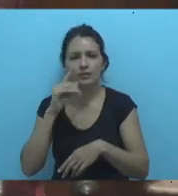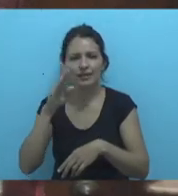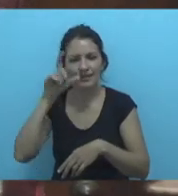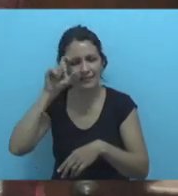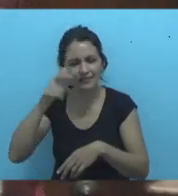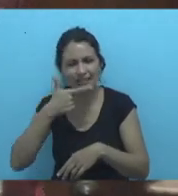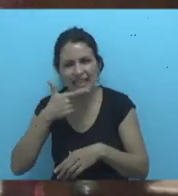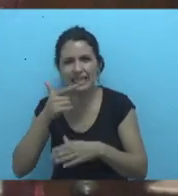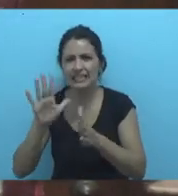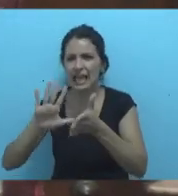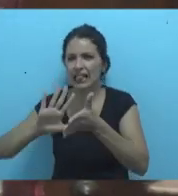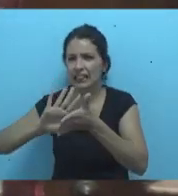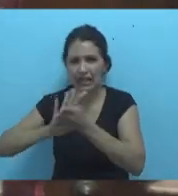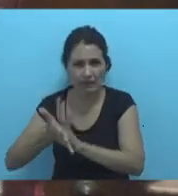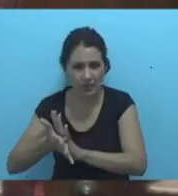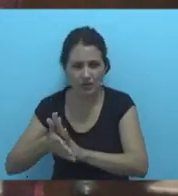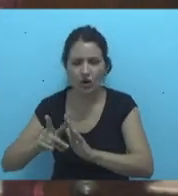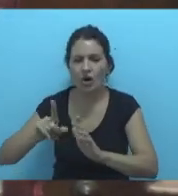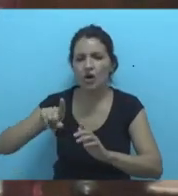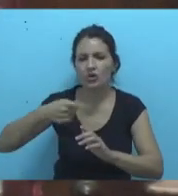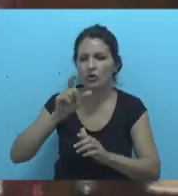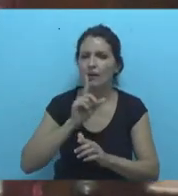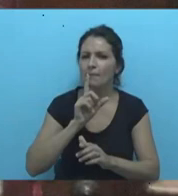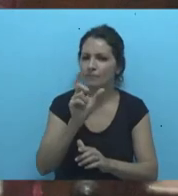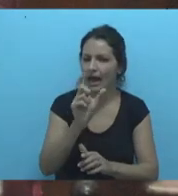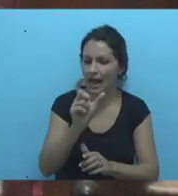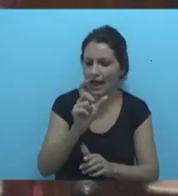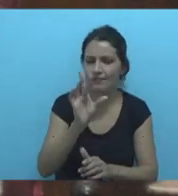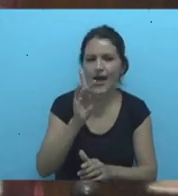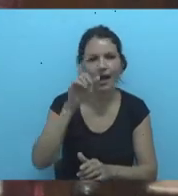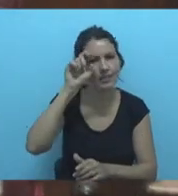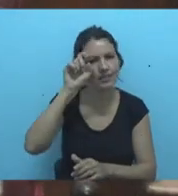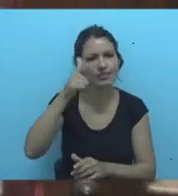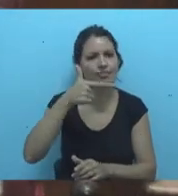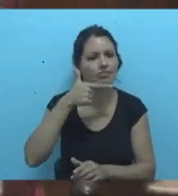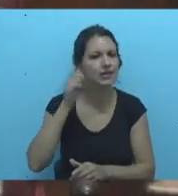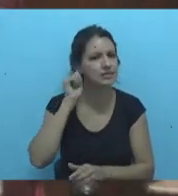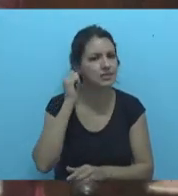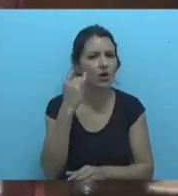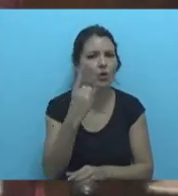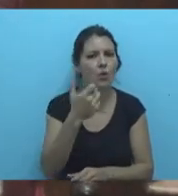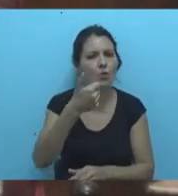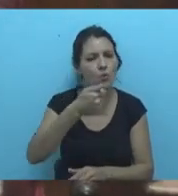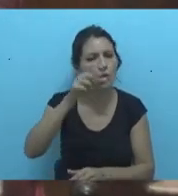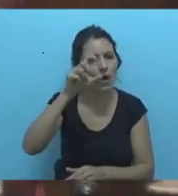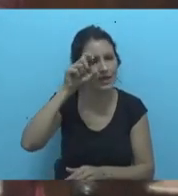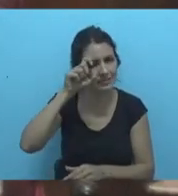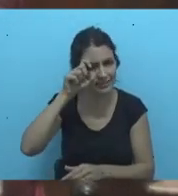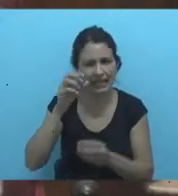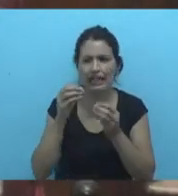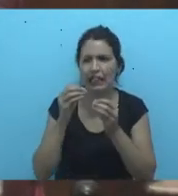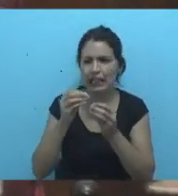adelante un proceso de desguace, que fue la frase que utilizaban, que se estaba haciendo a cuentagotas, que además nos invitaban a que fuéramos a la playa